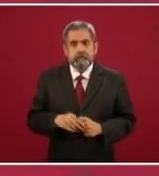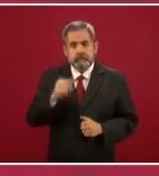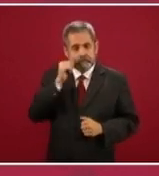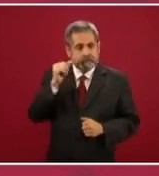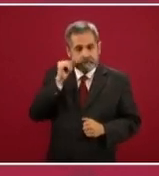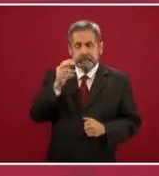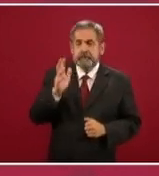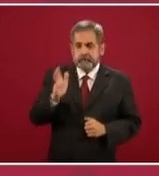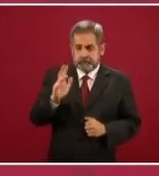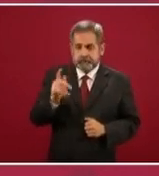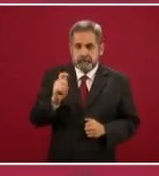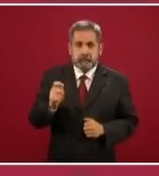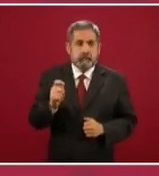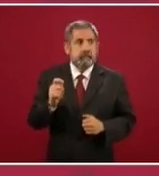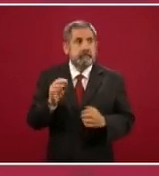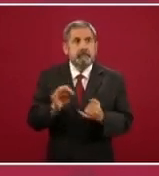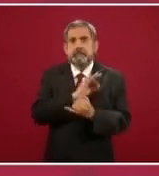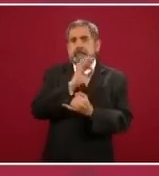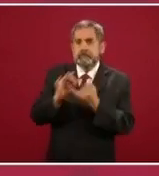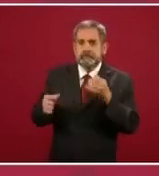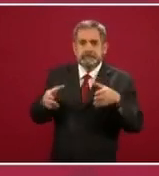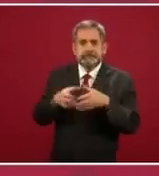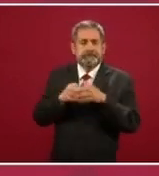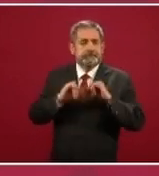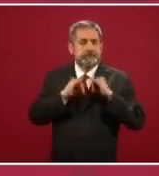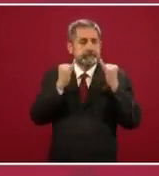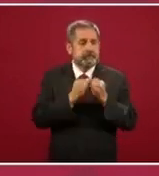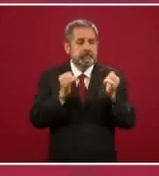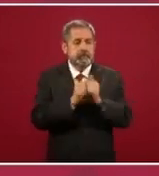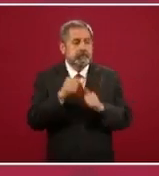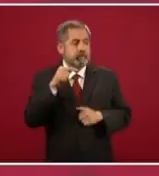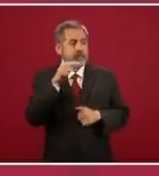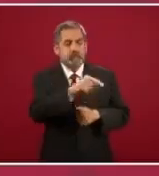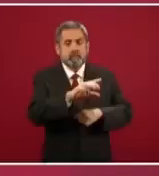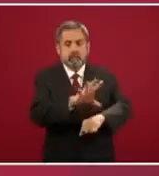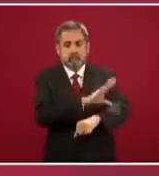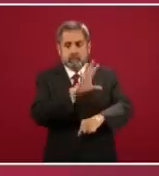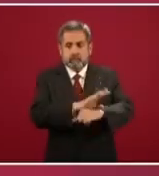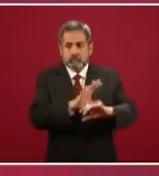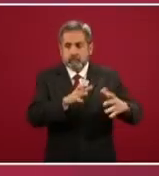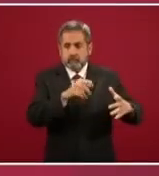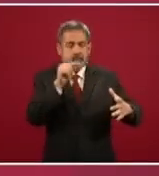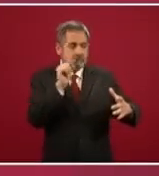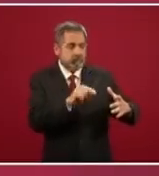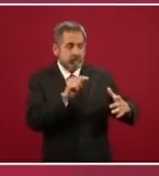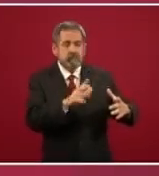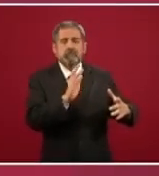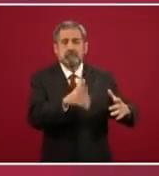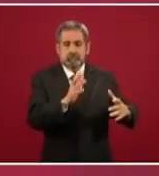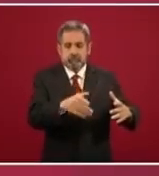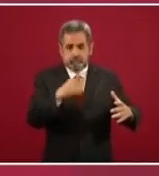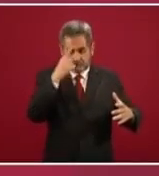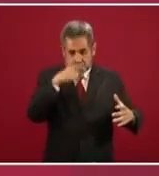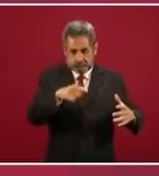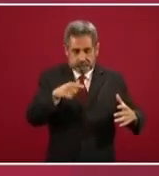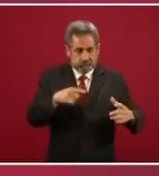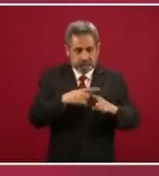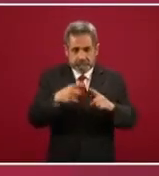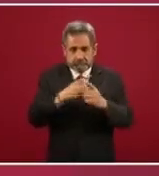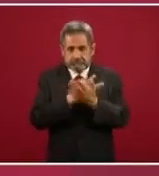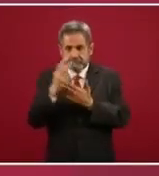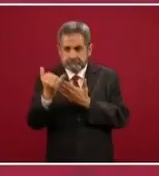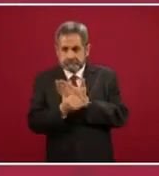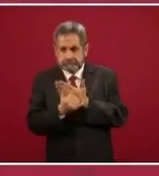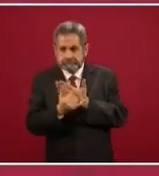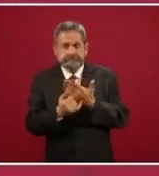tuvimos ya la última reunión del sector energético para la definición de los proyectos,